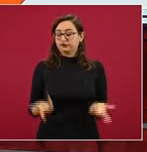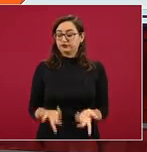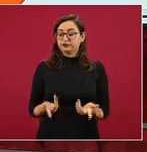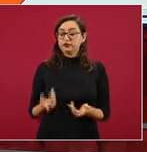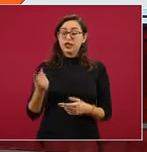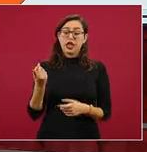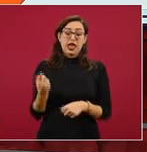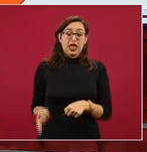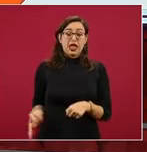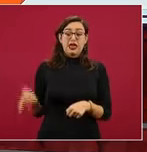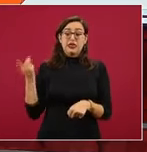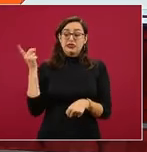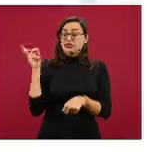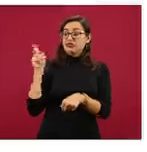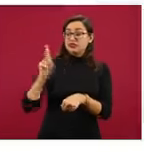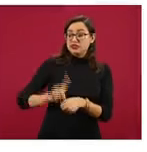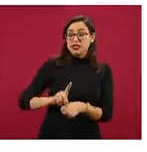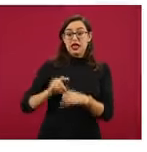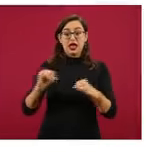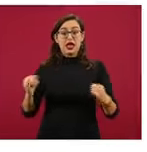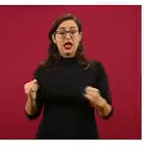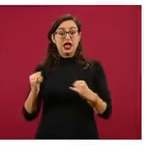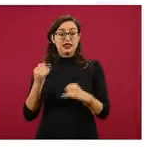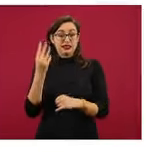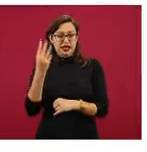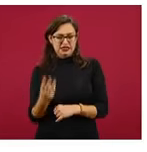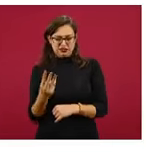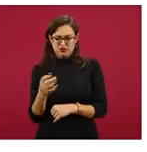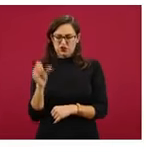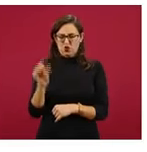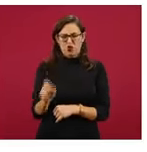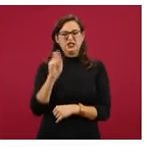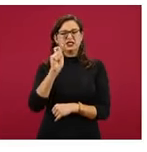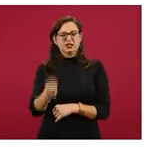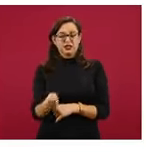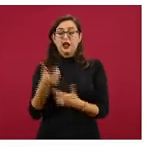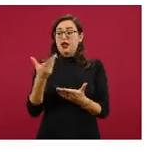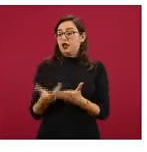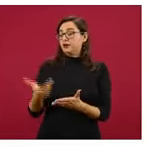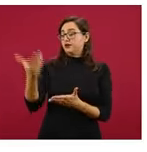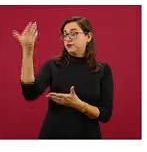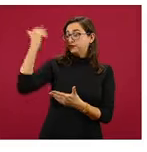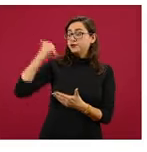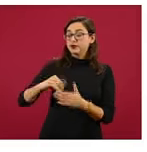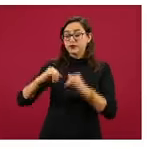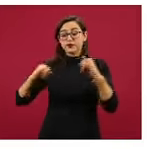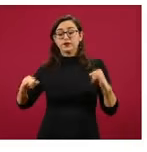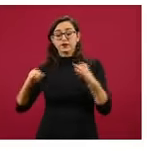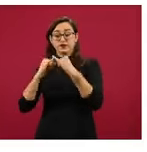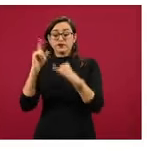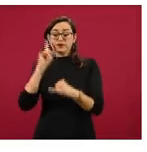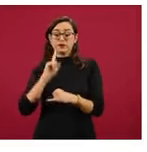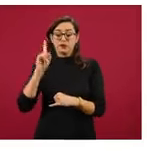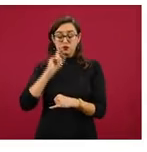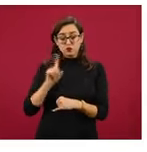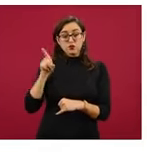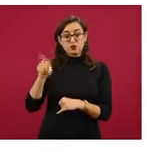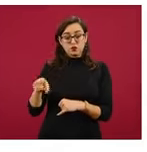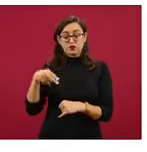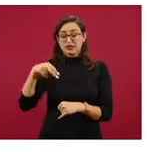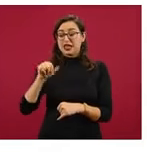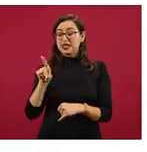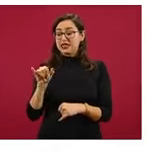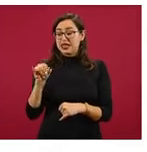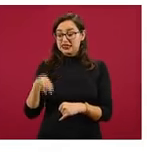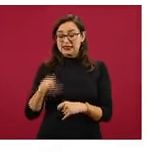lo que presentó InMujeres y la doctora Nadine Gassman, presidenta de InMujeres, y la